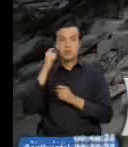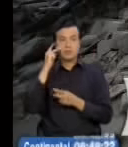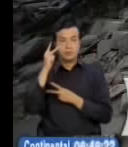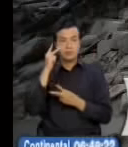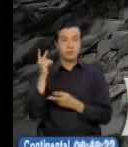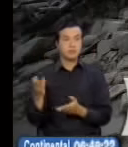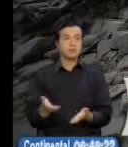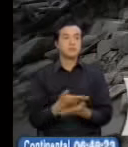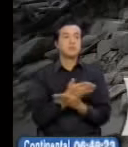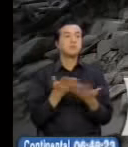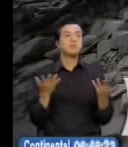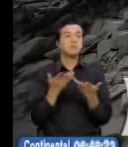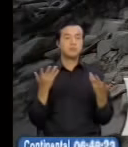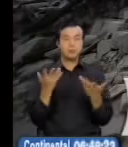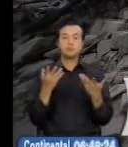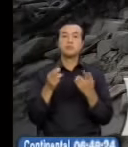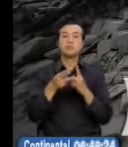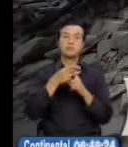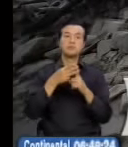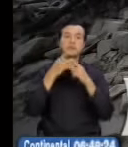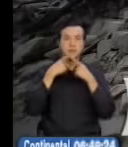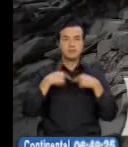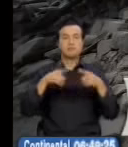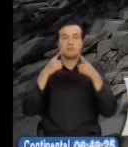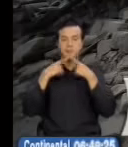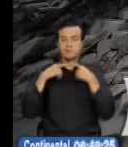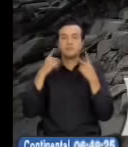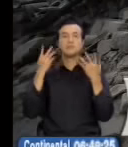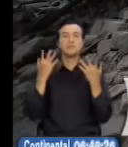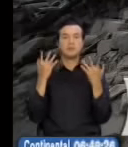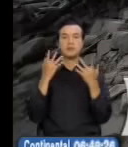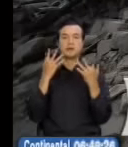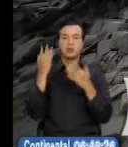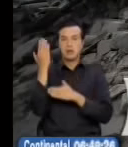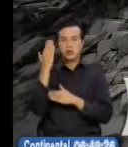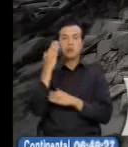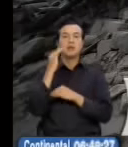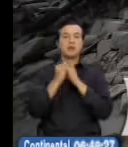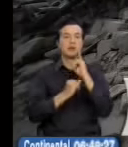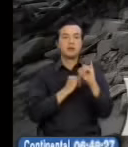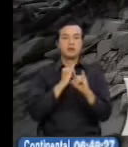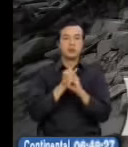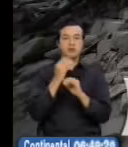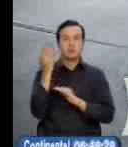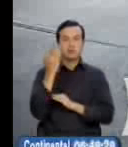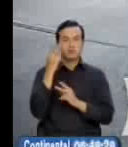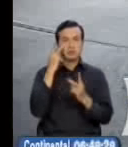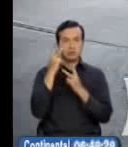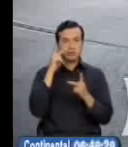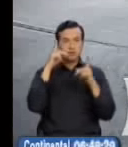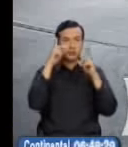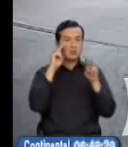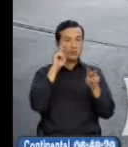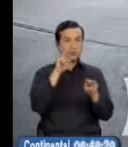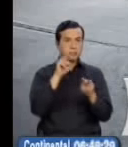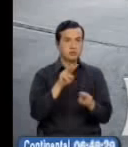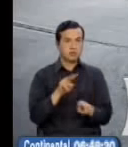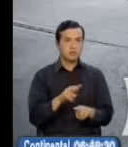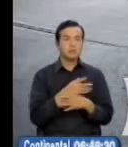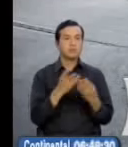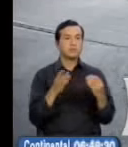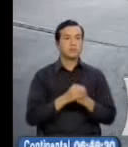están circulando a través de las redes sociales y por supuesto a través de las cadenas internacionales de noticias. Cortesía de ellas, estamos viendo las imágenes en este